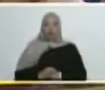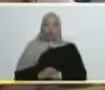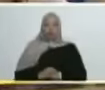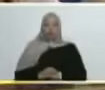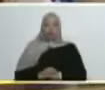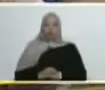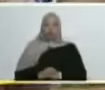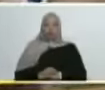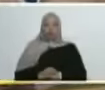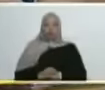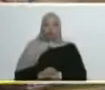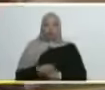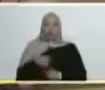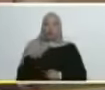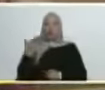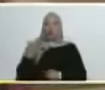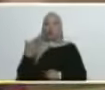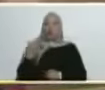Es evidente,